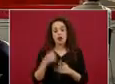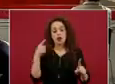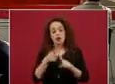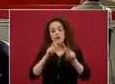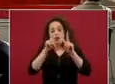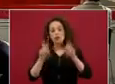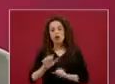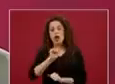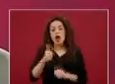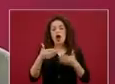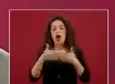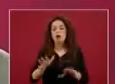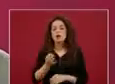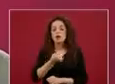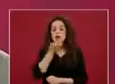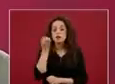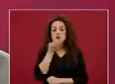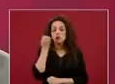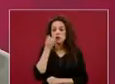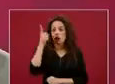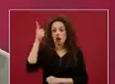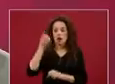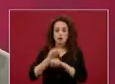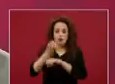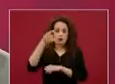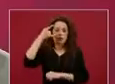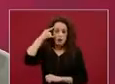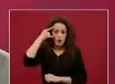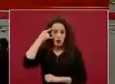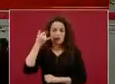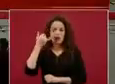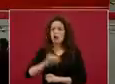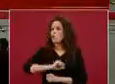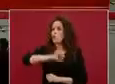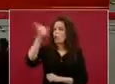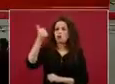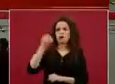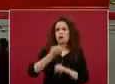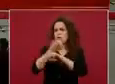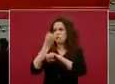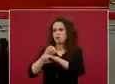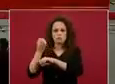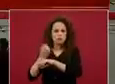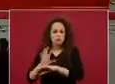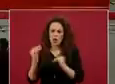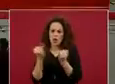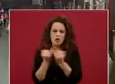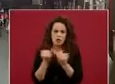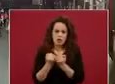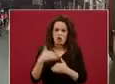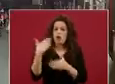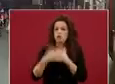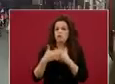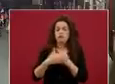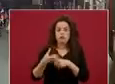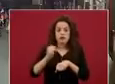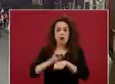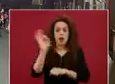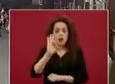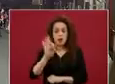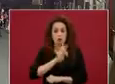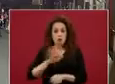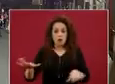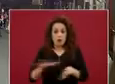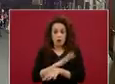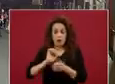escolar en el estado de Campeche y en general cualquier otra entidad federativa que en las próximas semanas pudiera llegar al